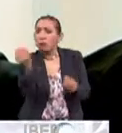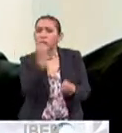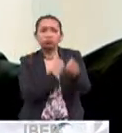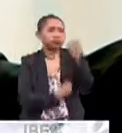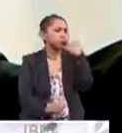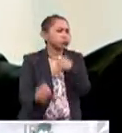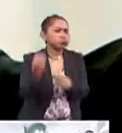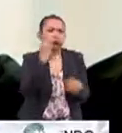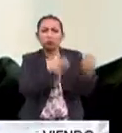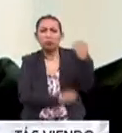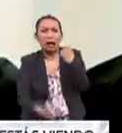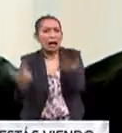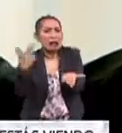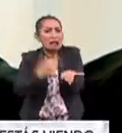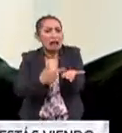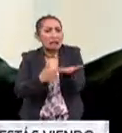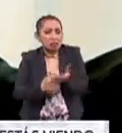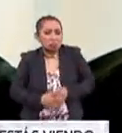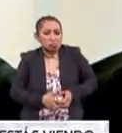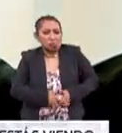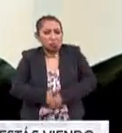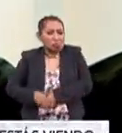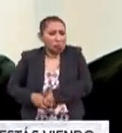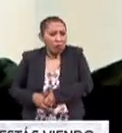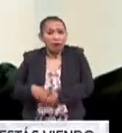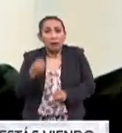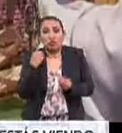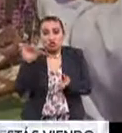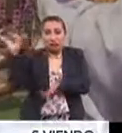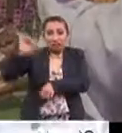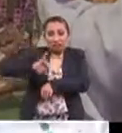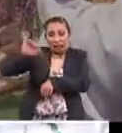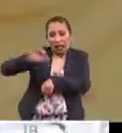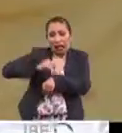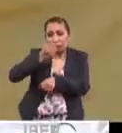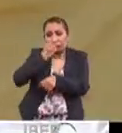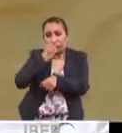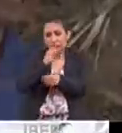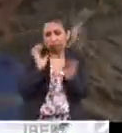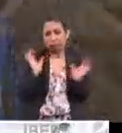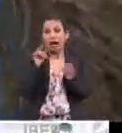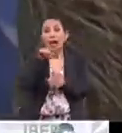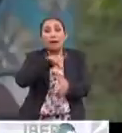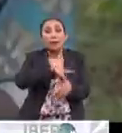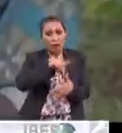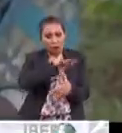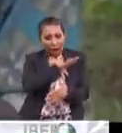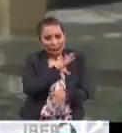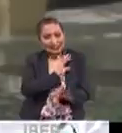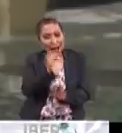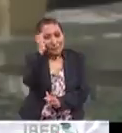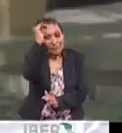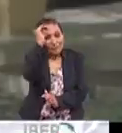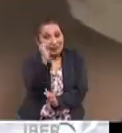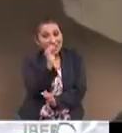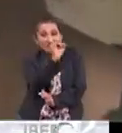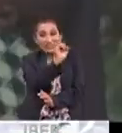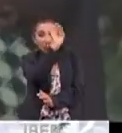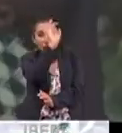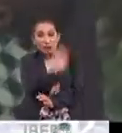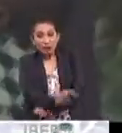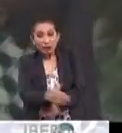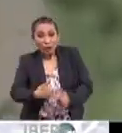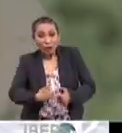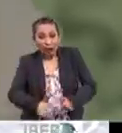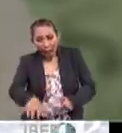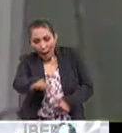demasiado grasas, comen demasiada sal. A pesar de que América Latina había logrado reducir en 60%